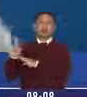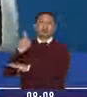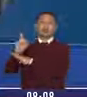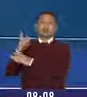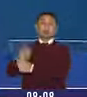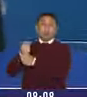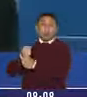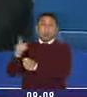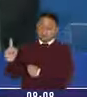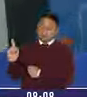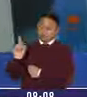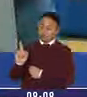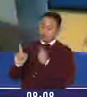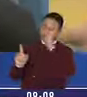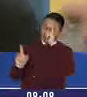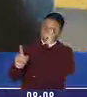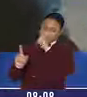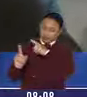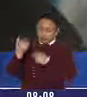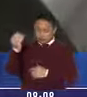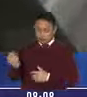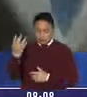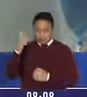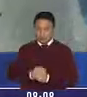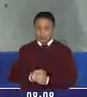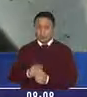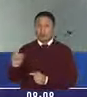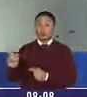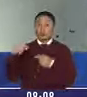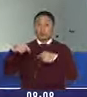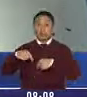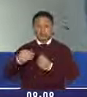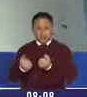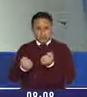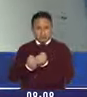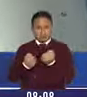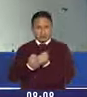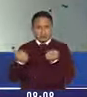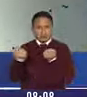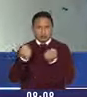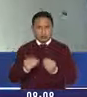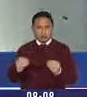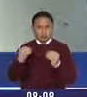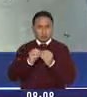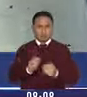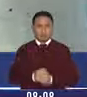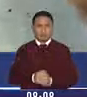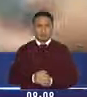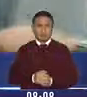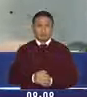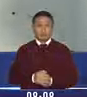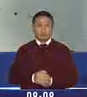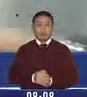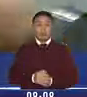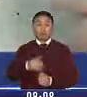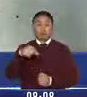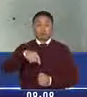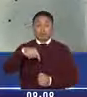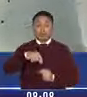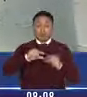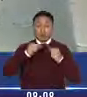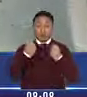seguridad. Cristian, muy buenos días. Hemos visto que ustedes están reforzando estos controles, sobre todo se han desarticulado bandas que